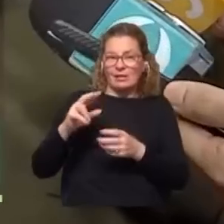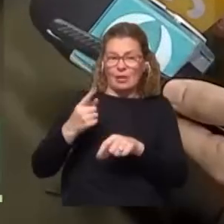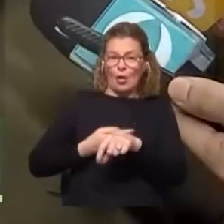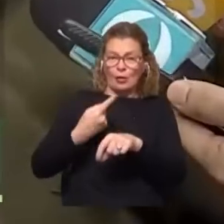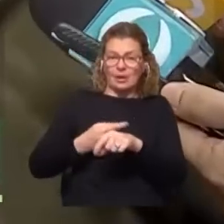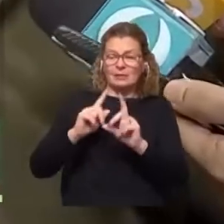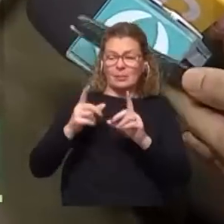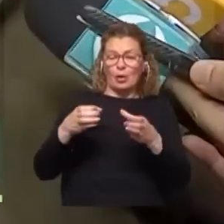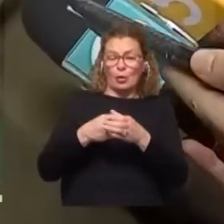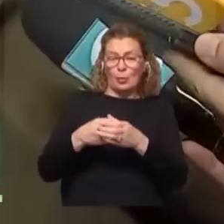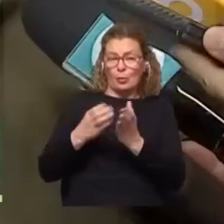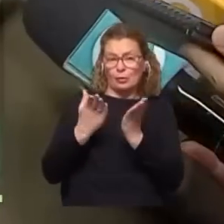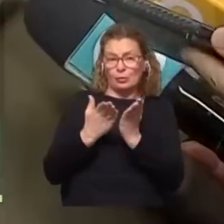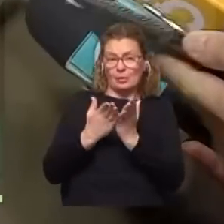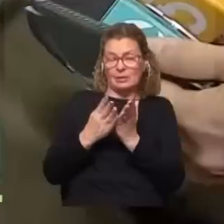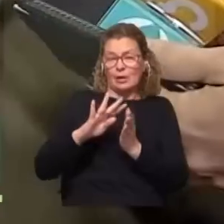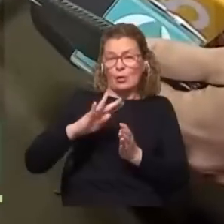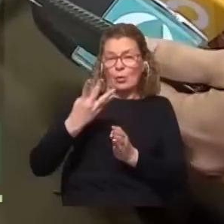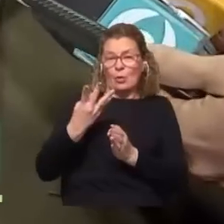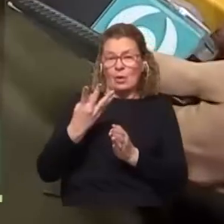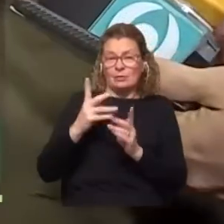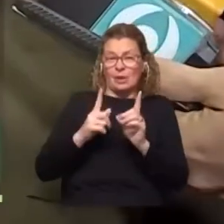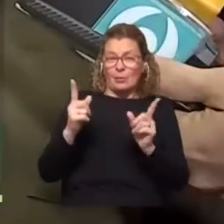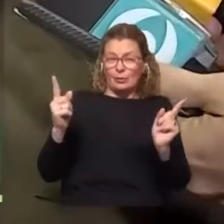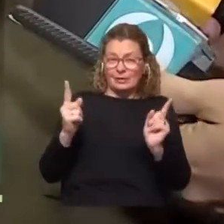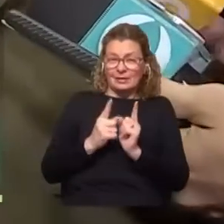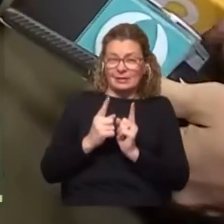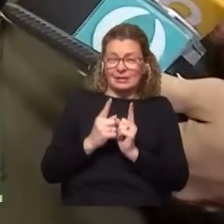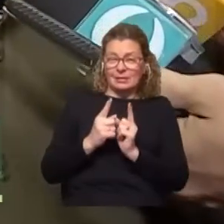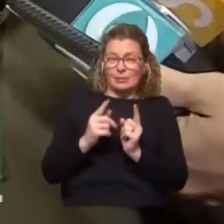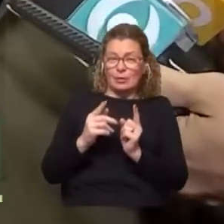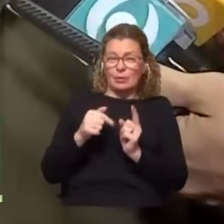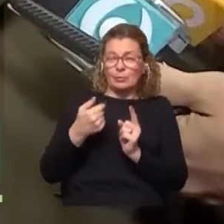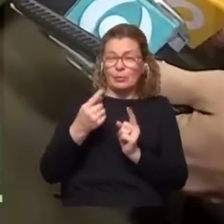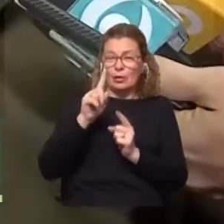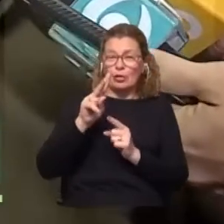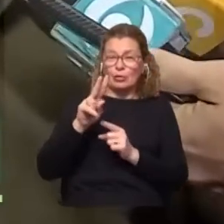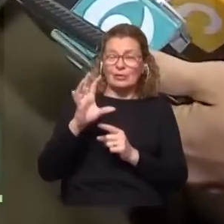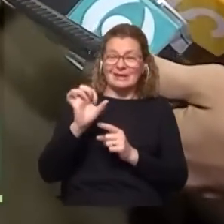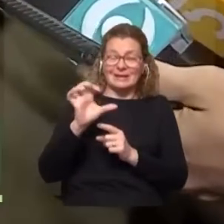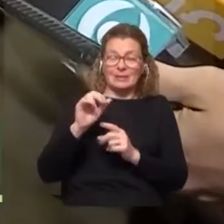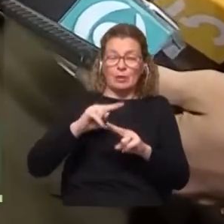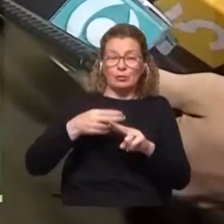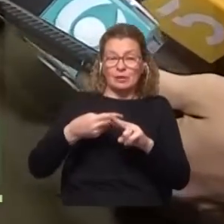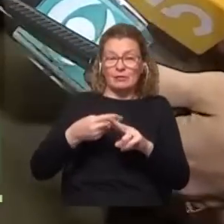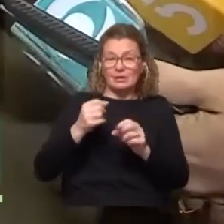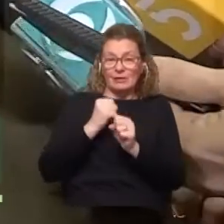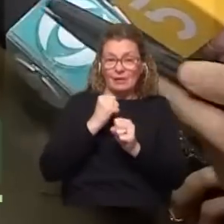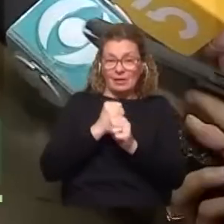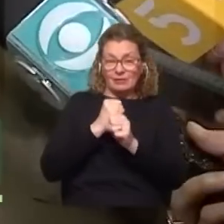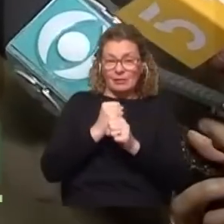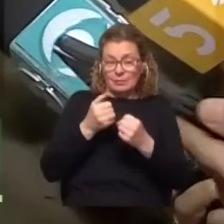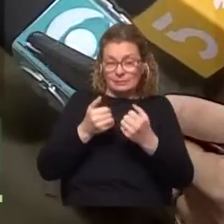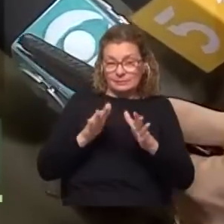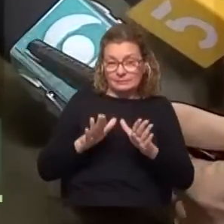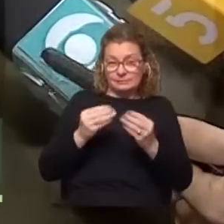y el cuarto elemento es un Es una muy buena síntesis donde Tendremos una próxima instancia el 12 de septiembre se está trabajando se va a empezar